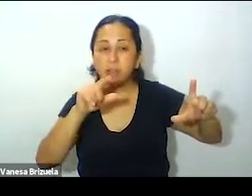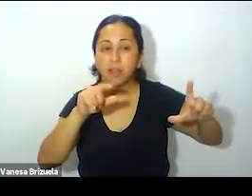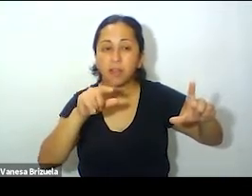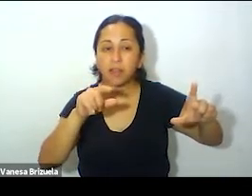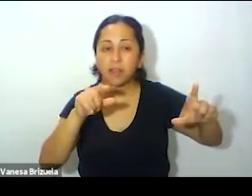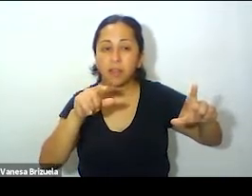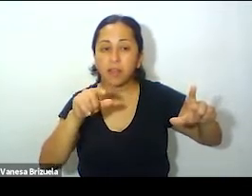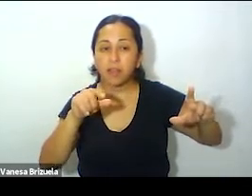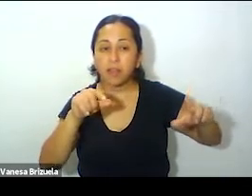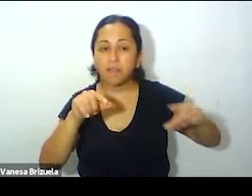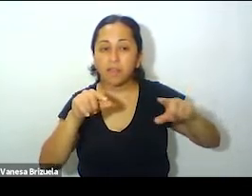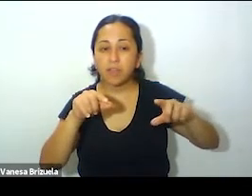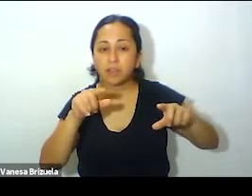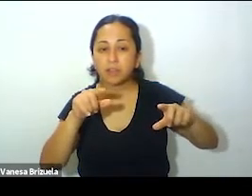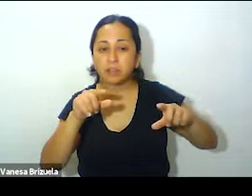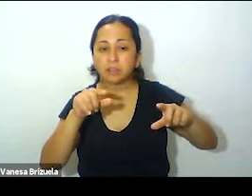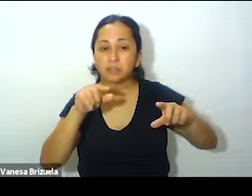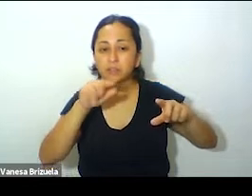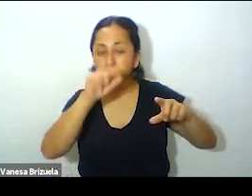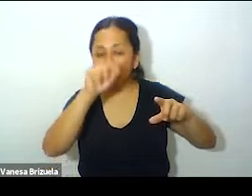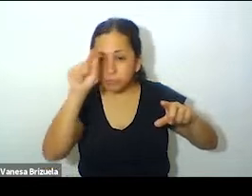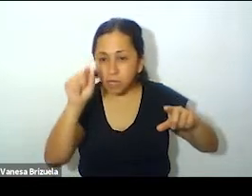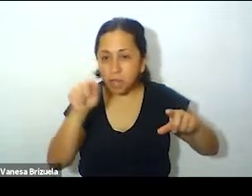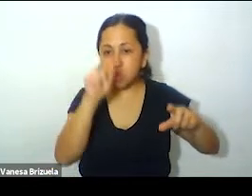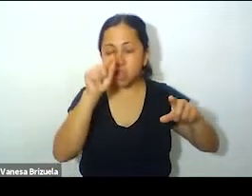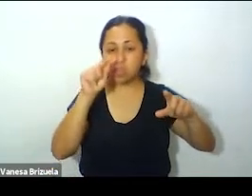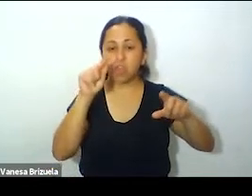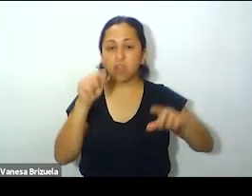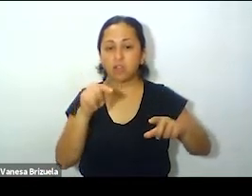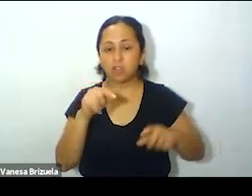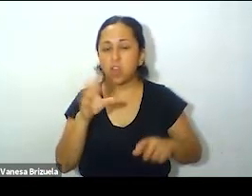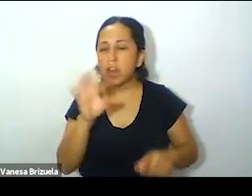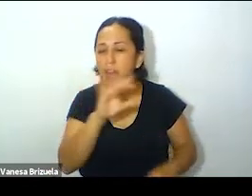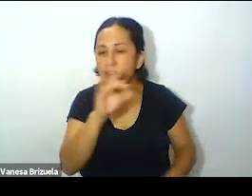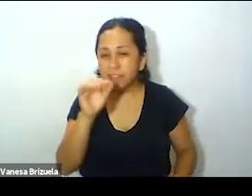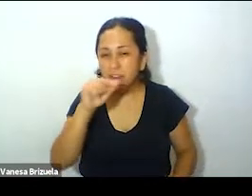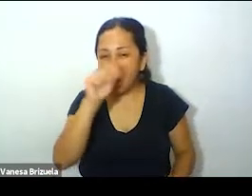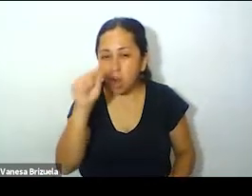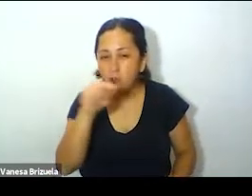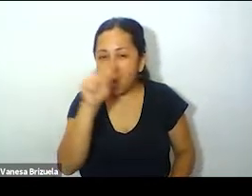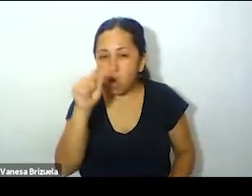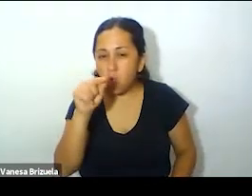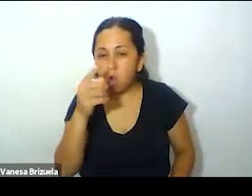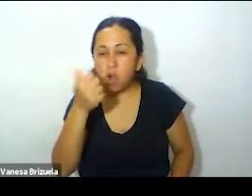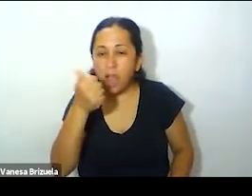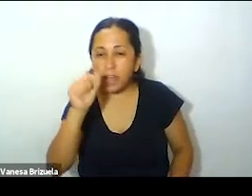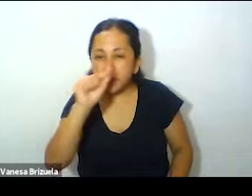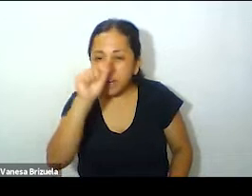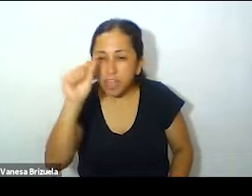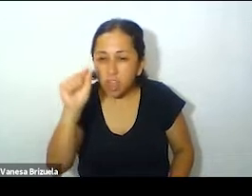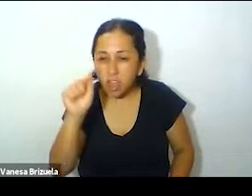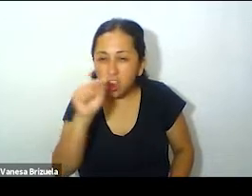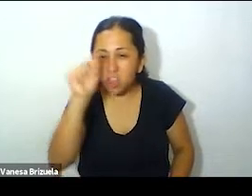tiene bordes y terminaciones redondeadas, a la vez es redonda en sí, porque si se fijan la O y la A